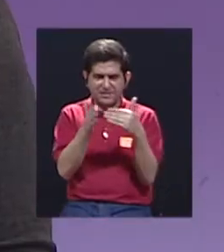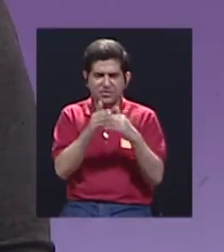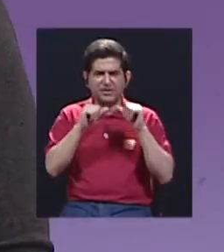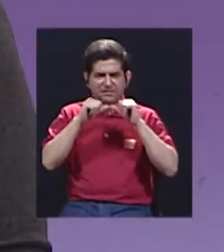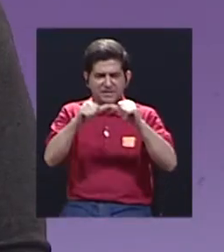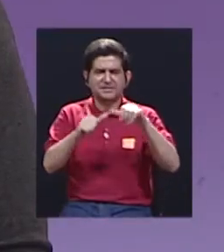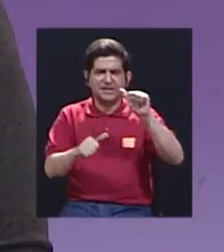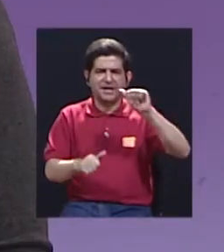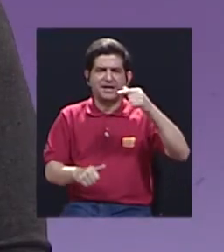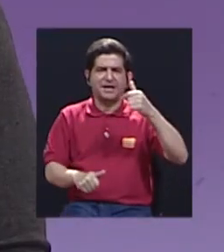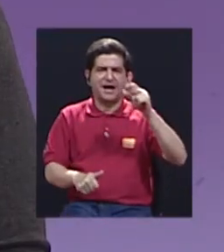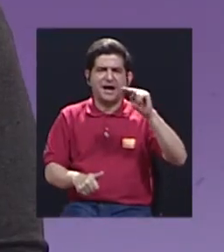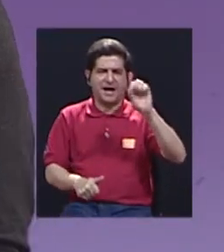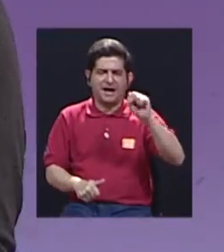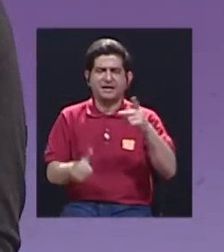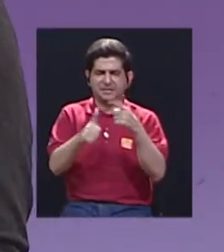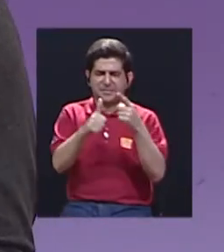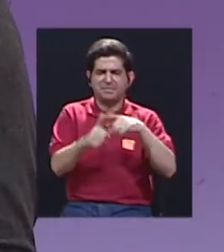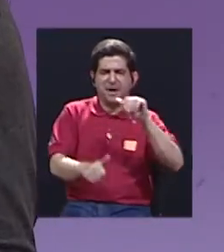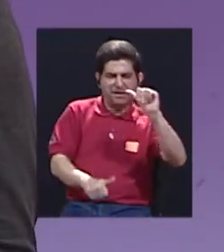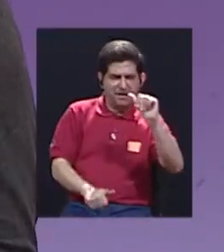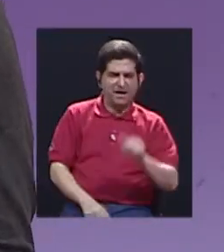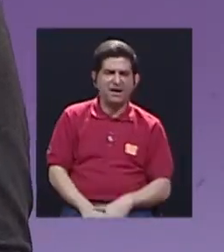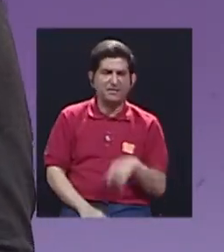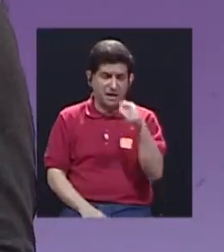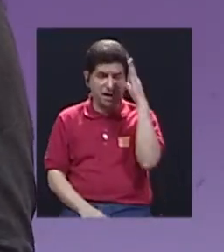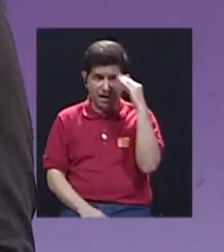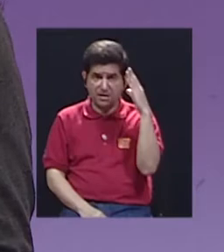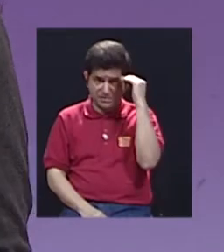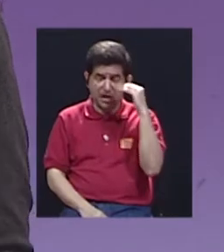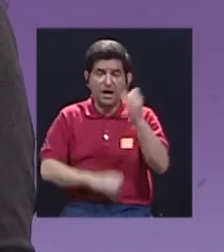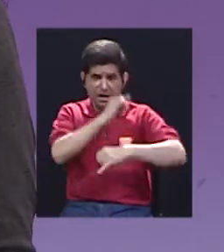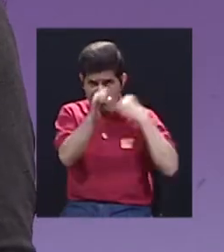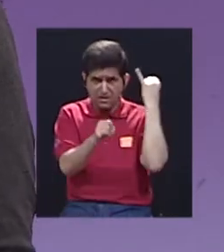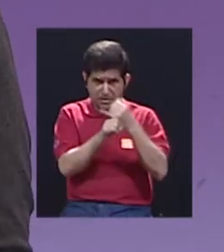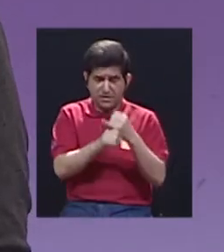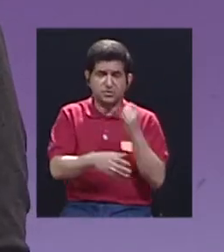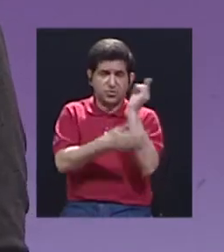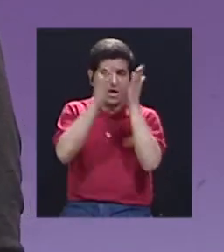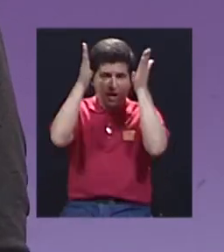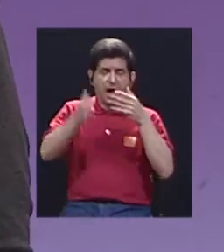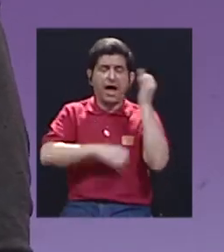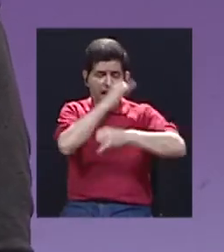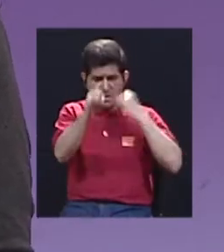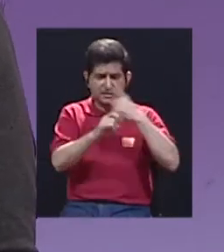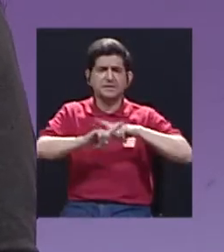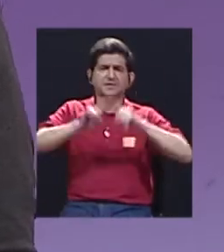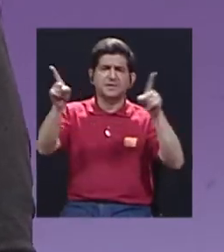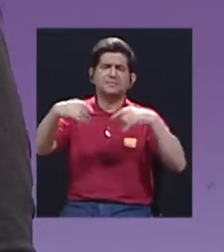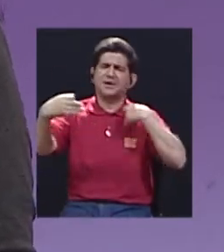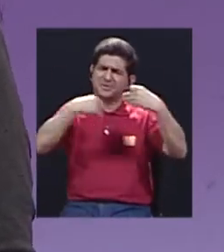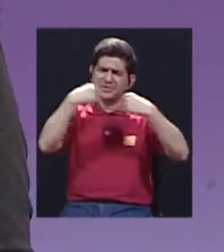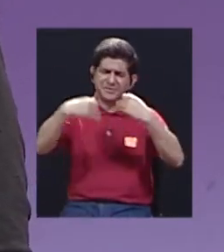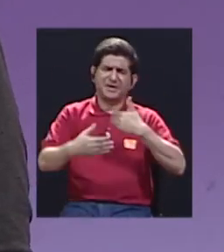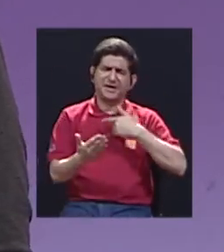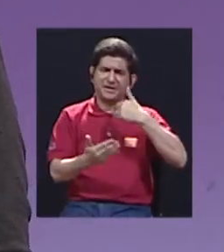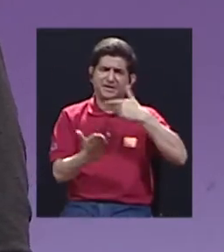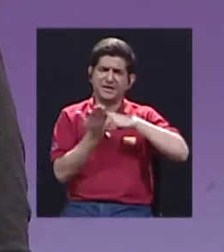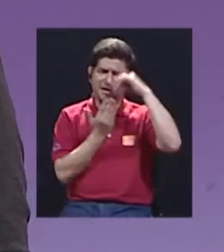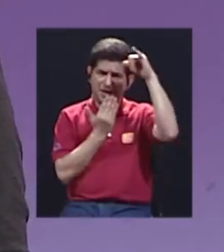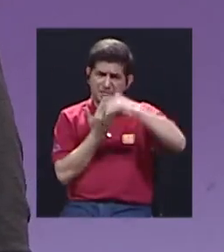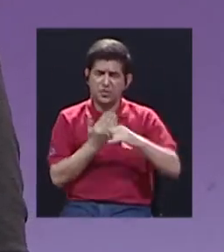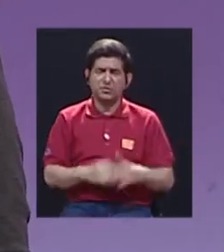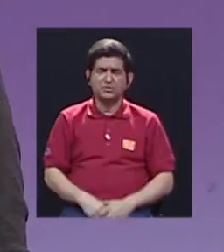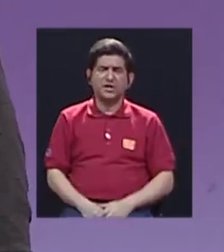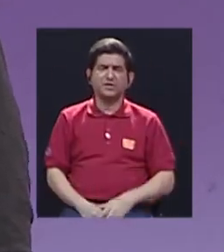Agnes, contanos brevemente la experiencia. Esto va a ser una experiencia internacional con artistas internacionales, pero contanos, porque sabemos que tenés un proyecto en Tirraces